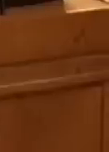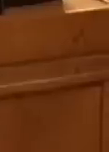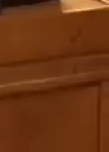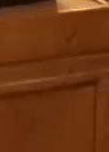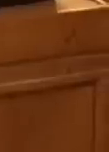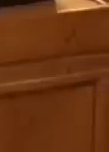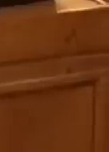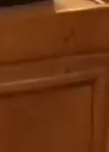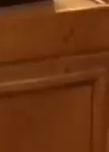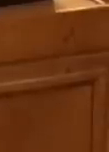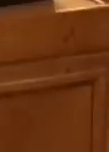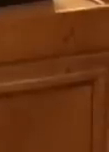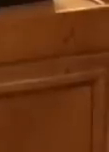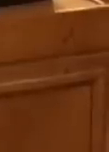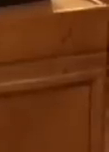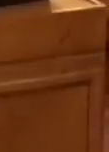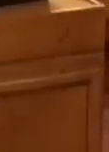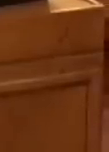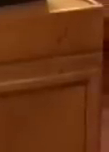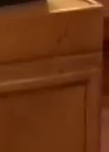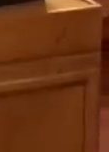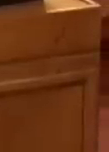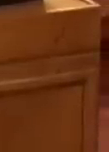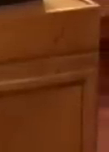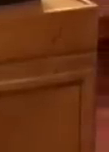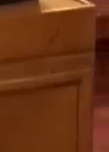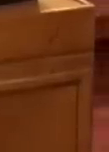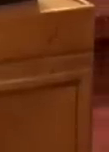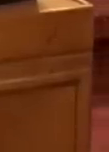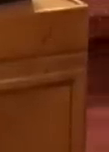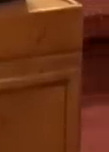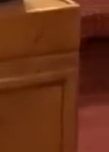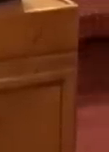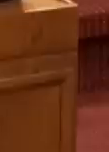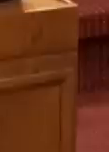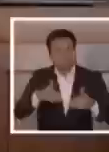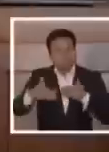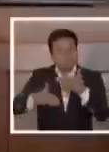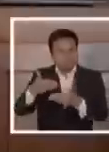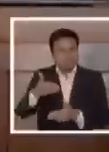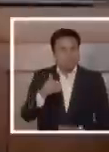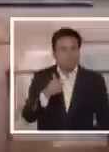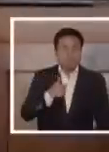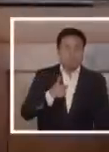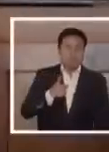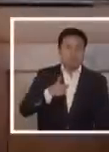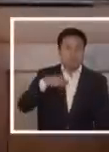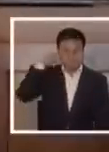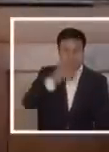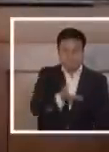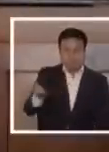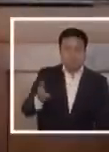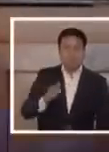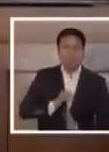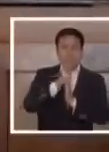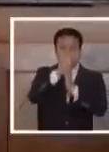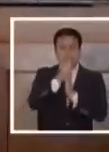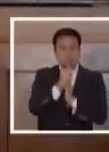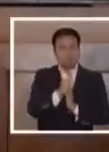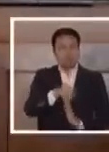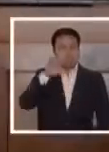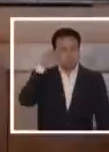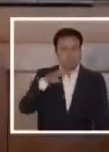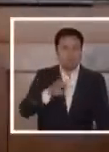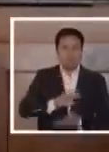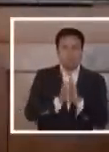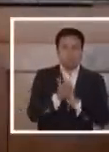llamado o un tono más bien conciliador, ¿no? En donde hace alusión directa a los parlamentarios de su sector que no entregaron los